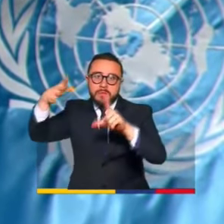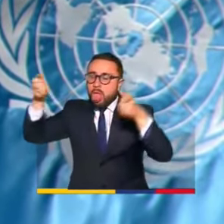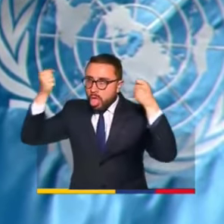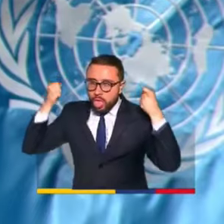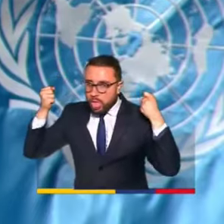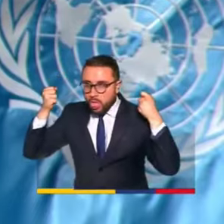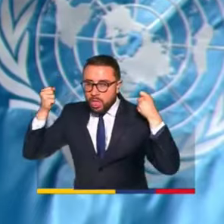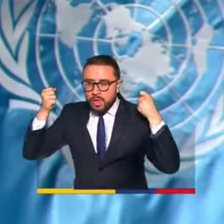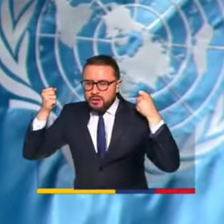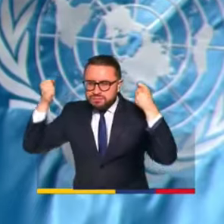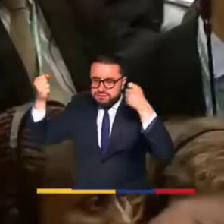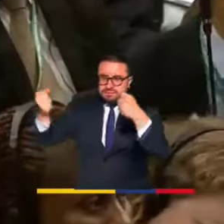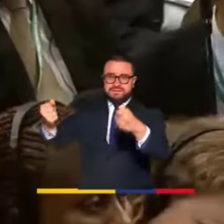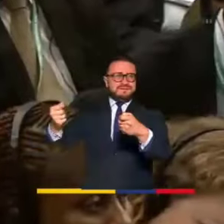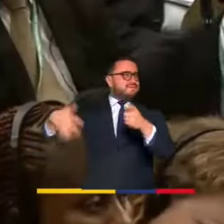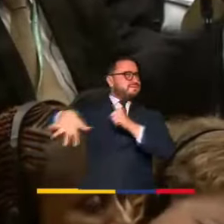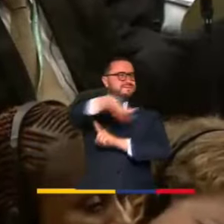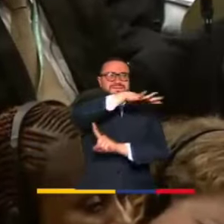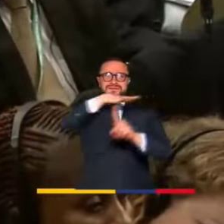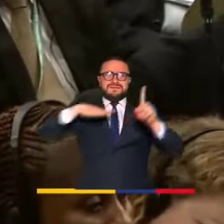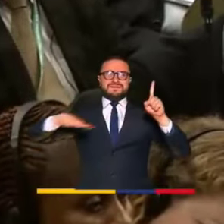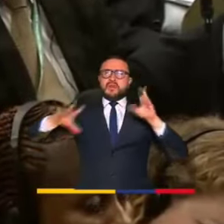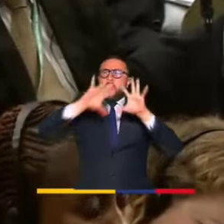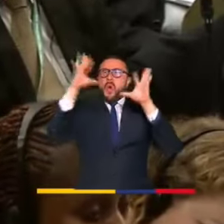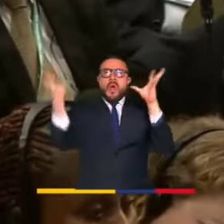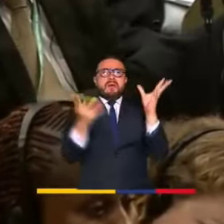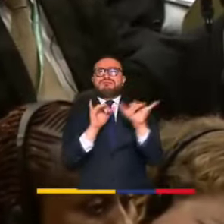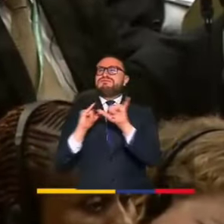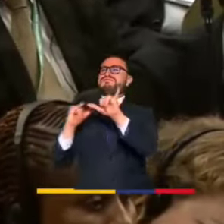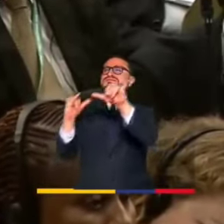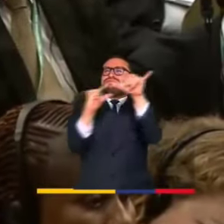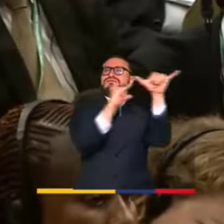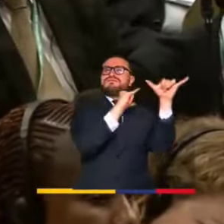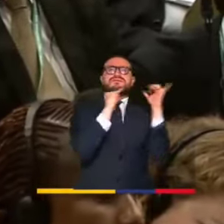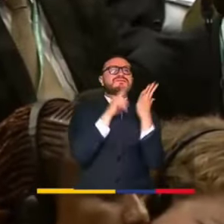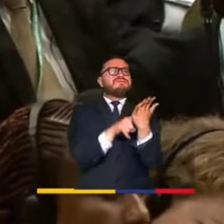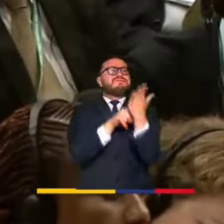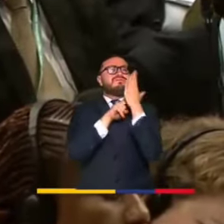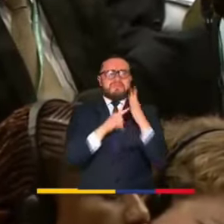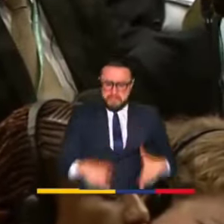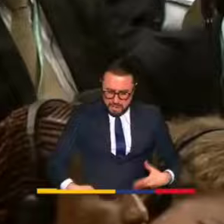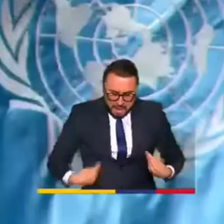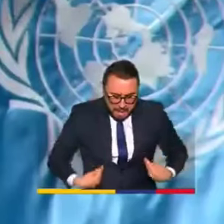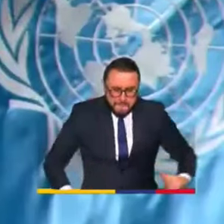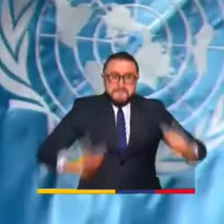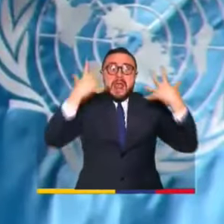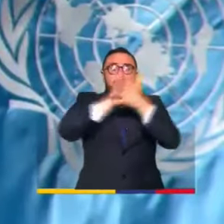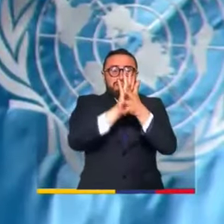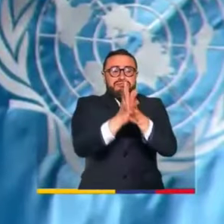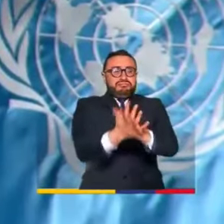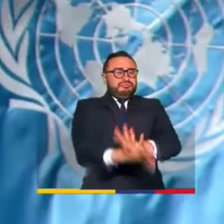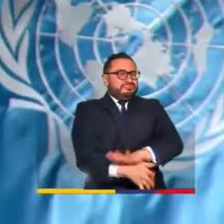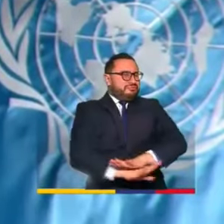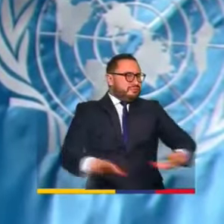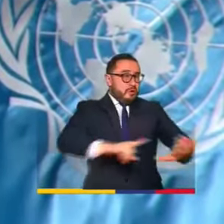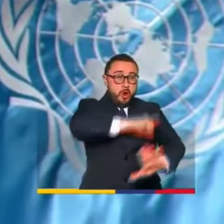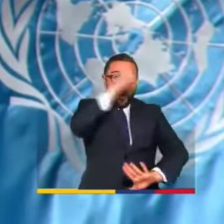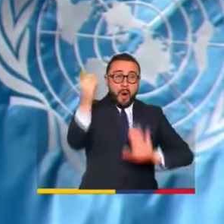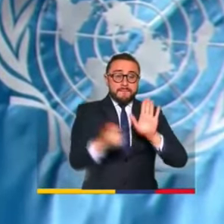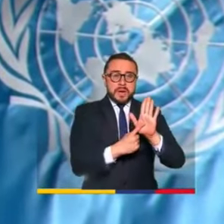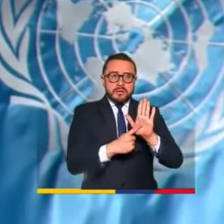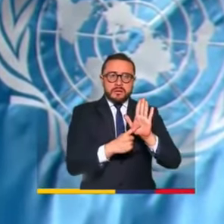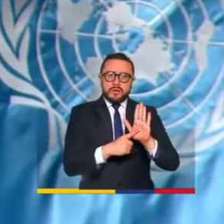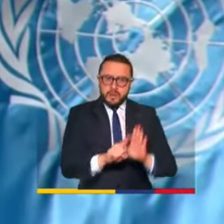final de la vida. Pero no es la humanidad la culpable. Sería una